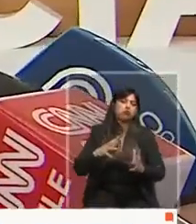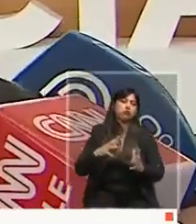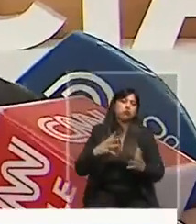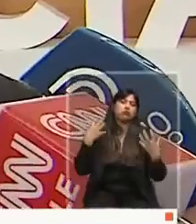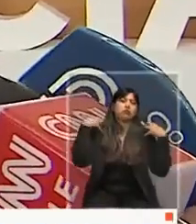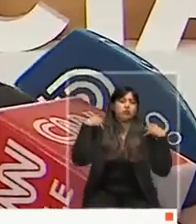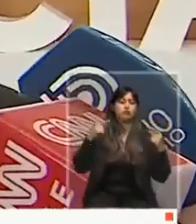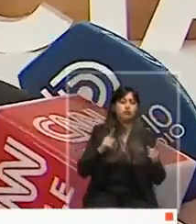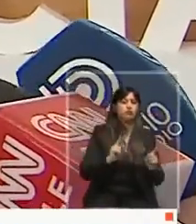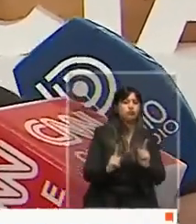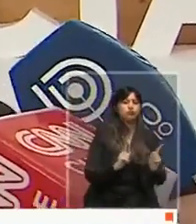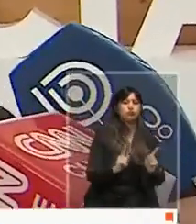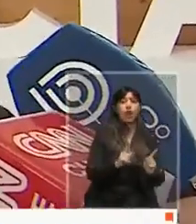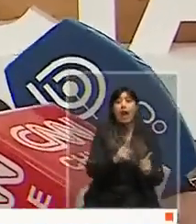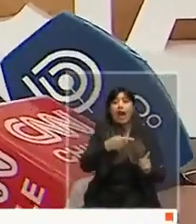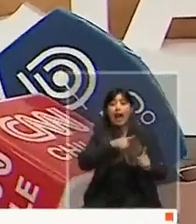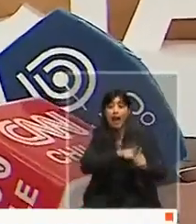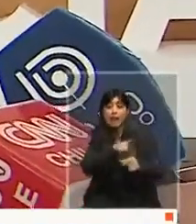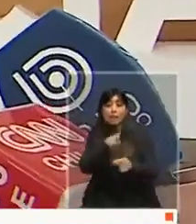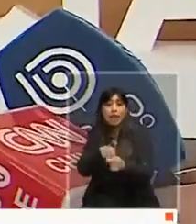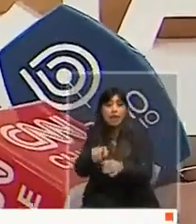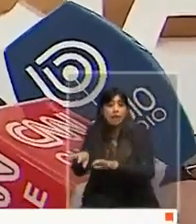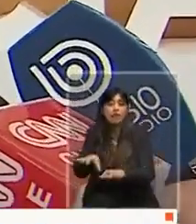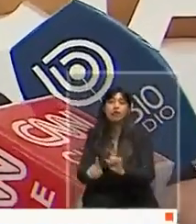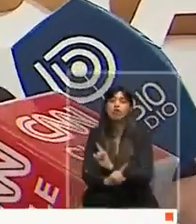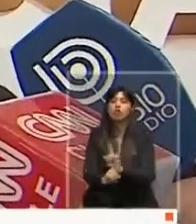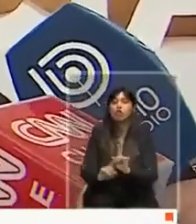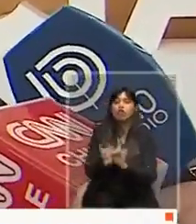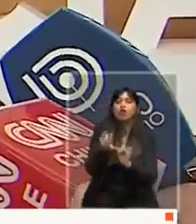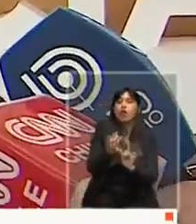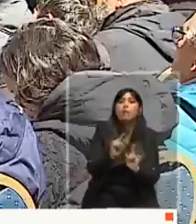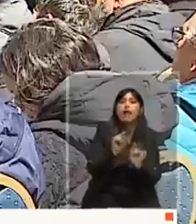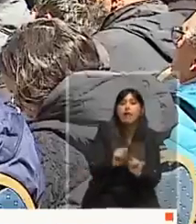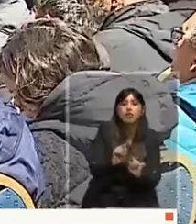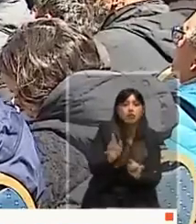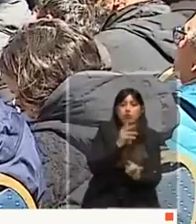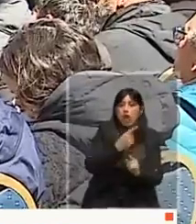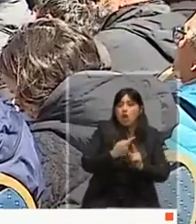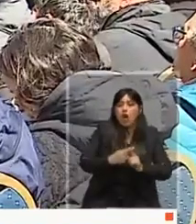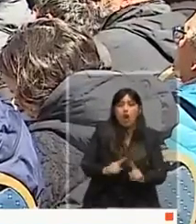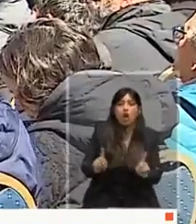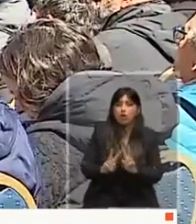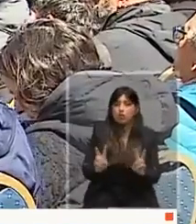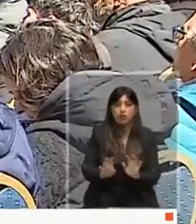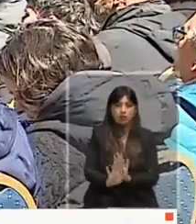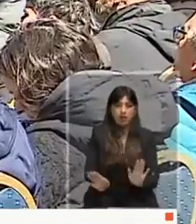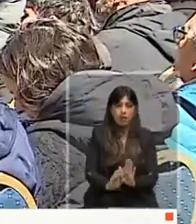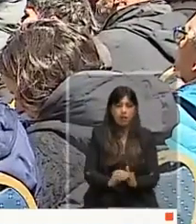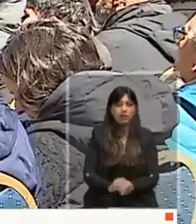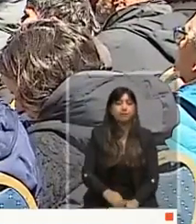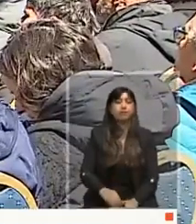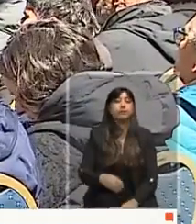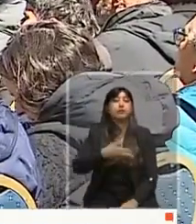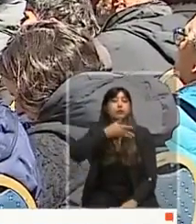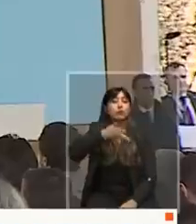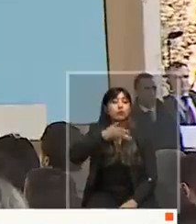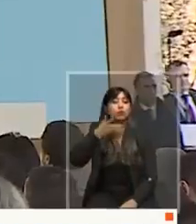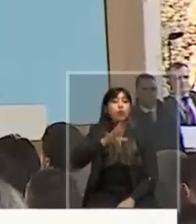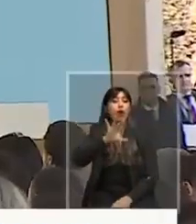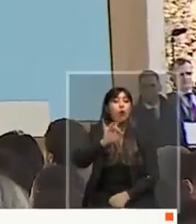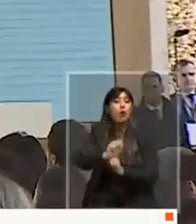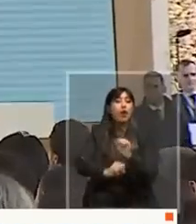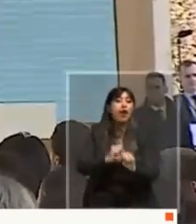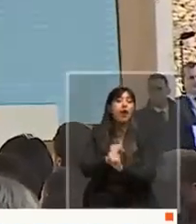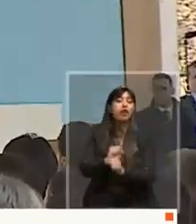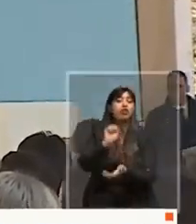no participar de las actividades. Es exclusivamente eso y no hay ninguna otra cosa. En su discurso por los 50 años del golpe de Estado, el